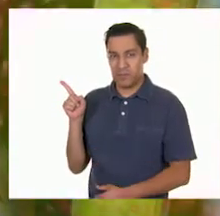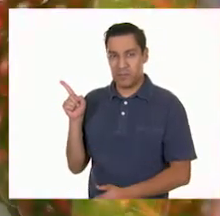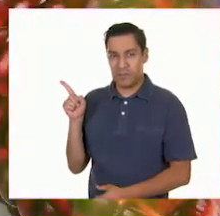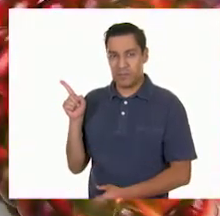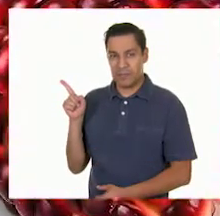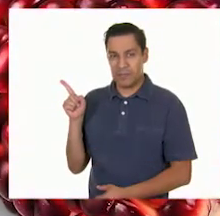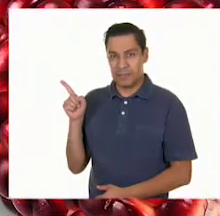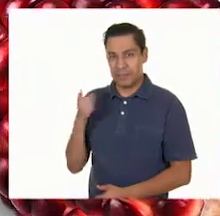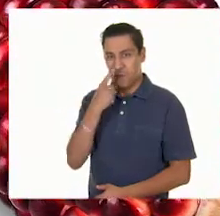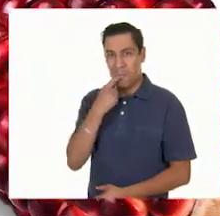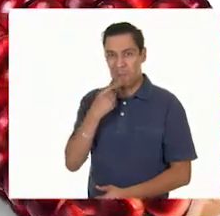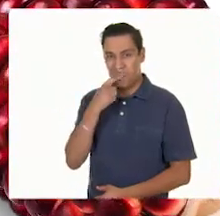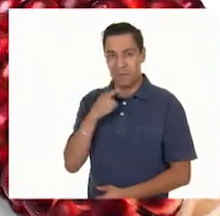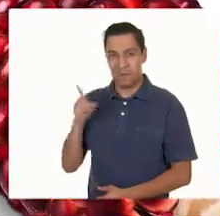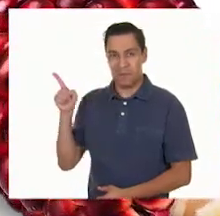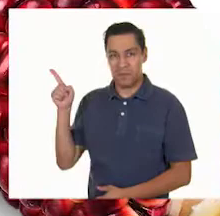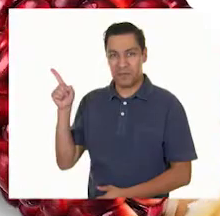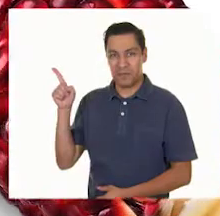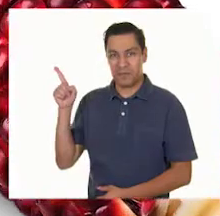rojo